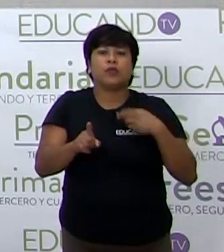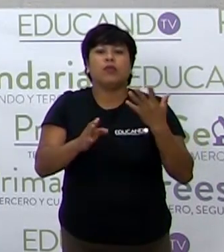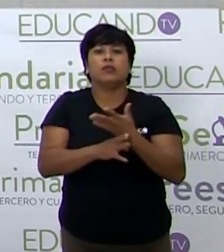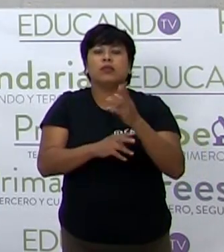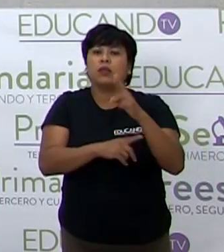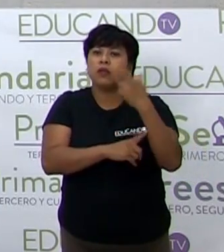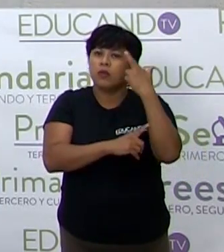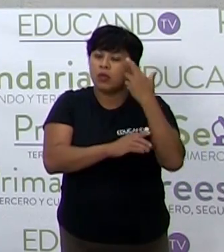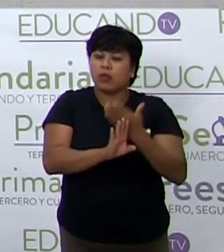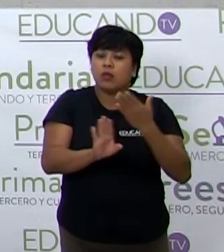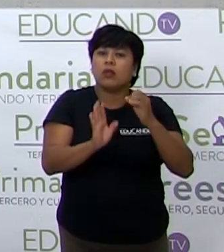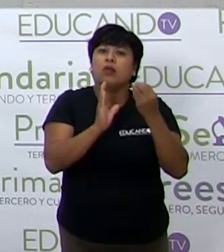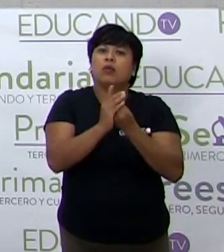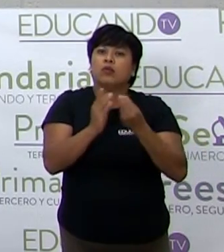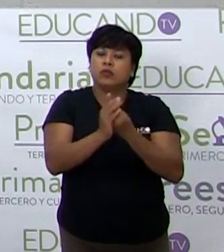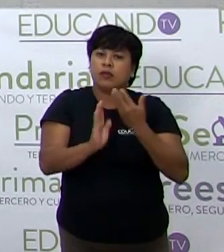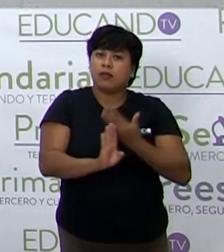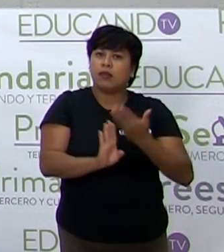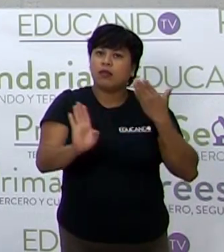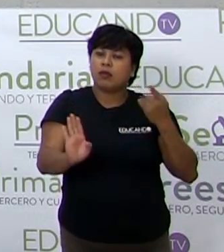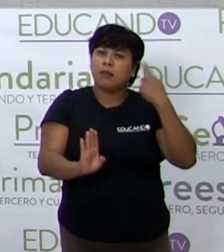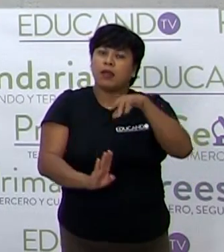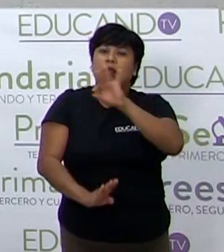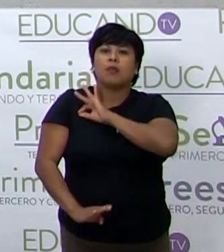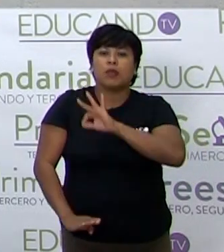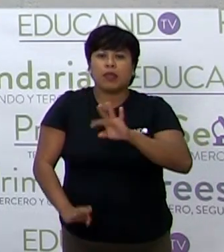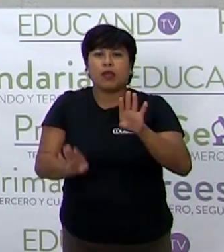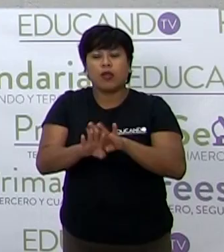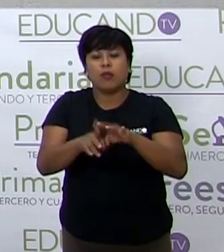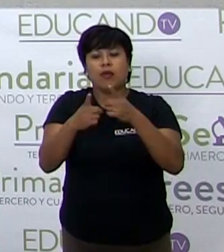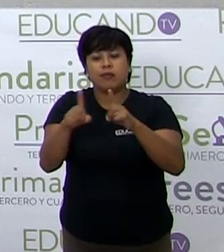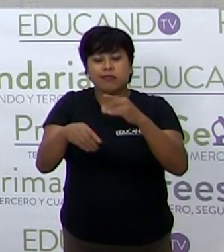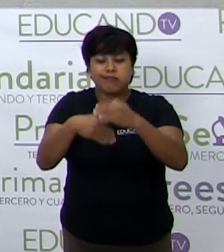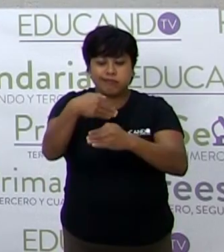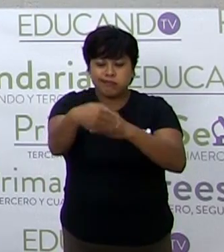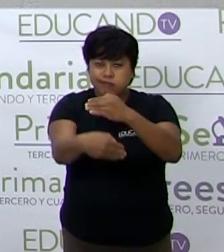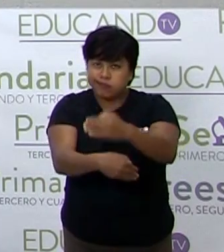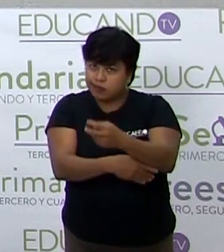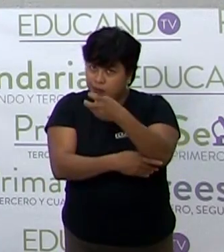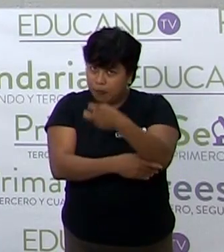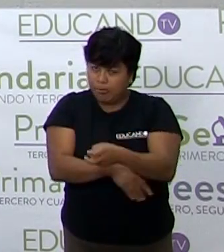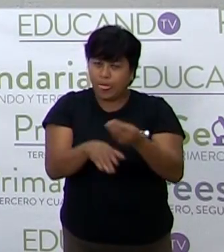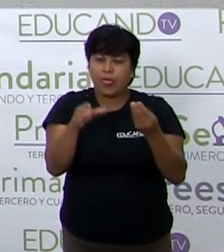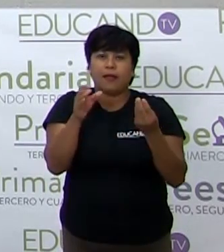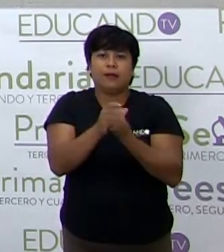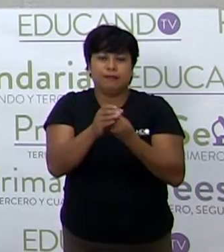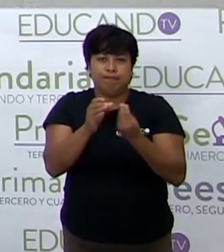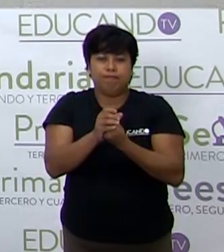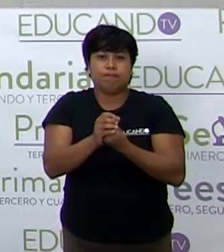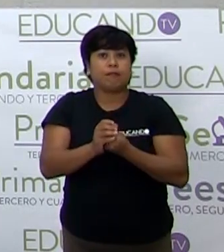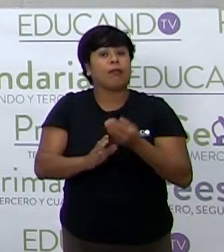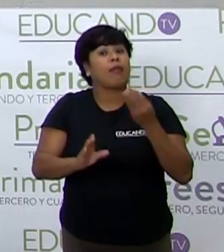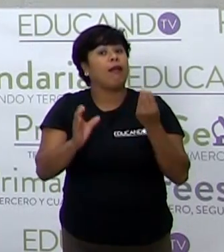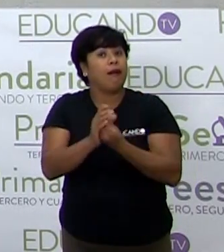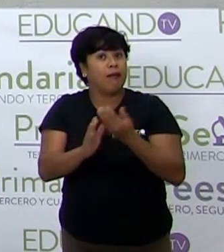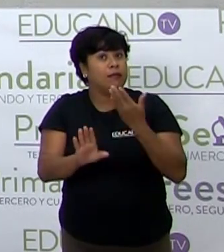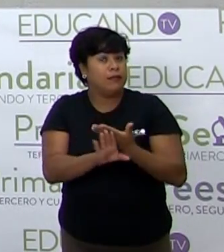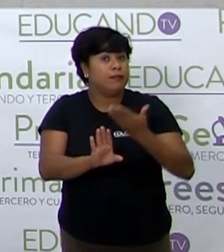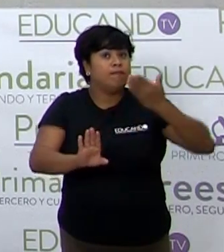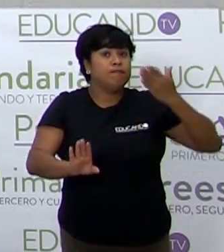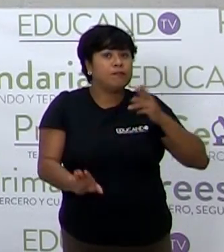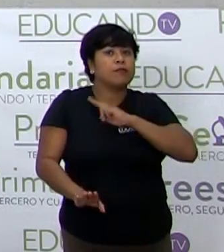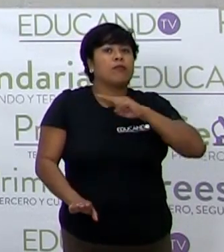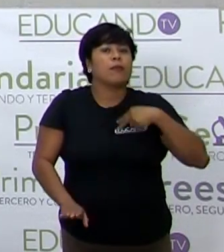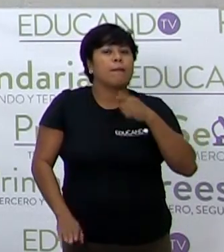que estuvimos viendo en una sesión anterior para que podamos seguir desarrollando estas sesiones. Adelante. En la sesión anterior estuvimos